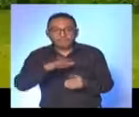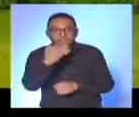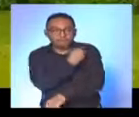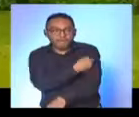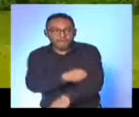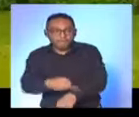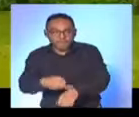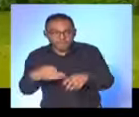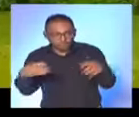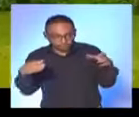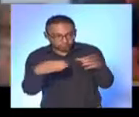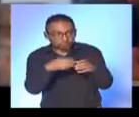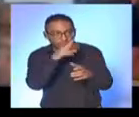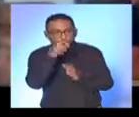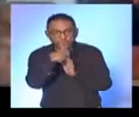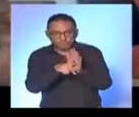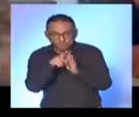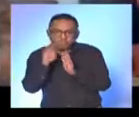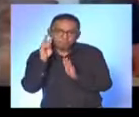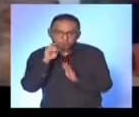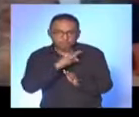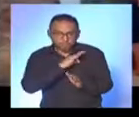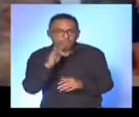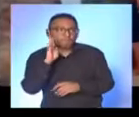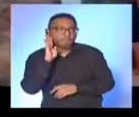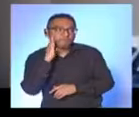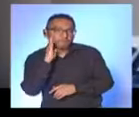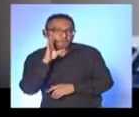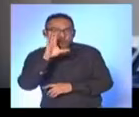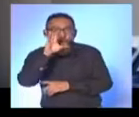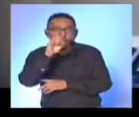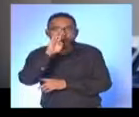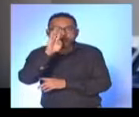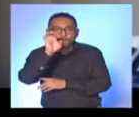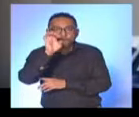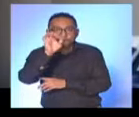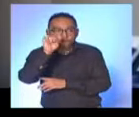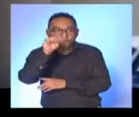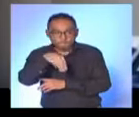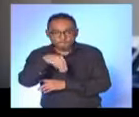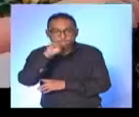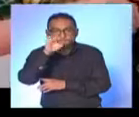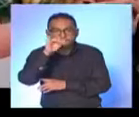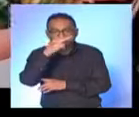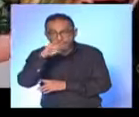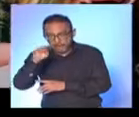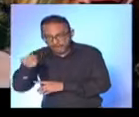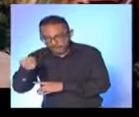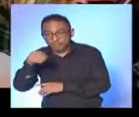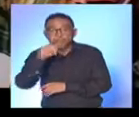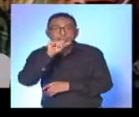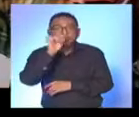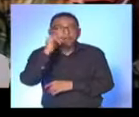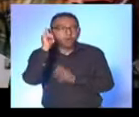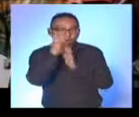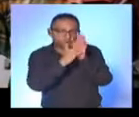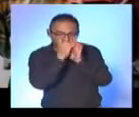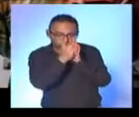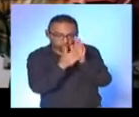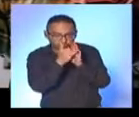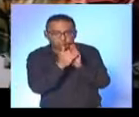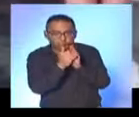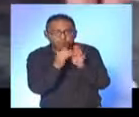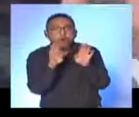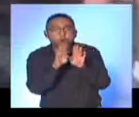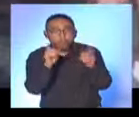El video lo pueden ver a través de la página oficial de Facebook como COBAEM Michoacán o en YouTube como Nos Vamos a Encontrar guión